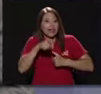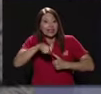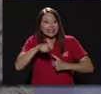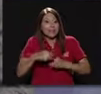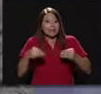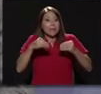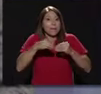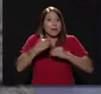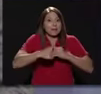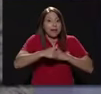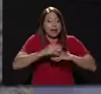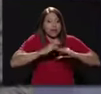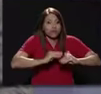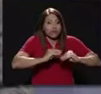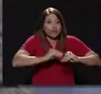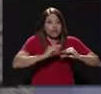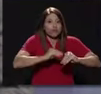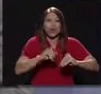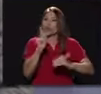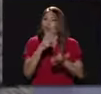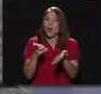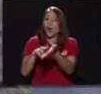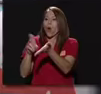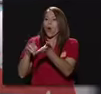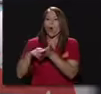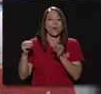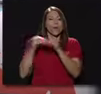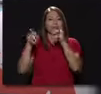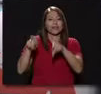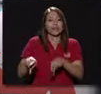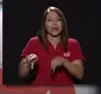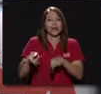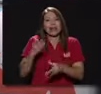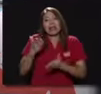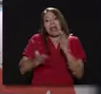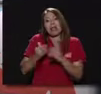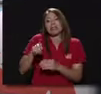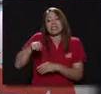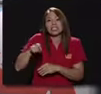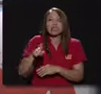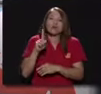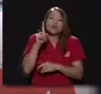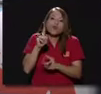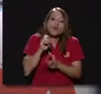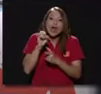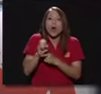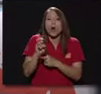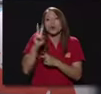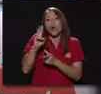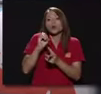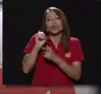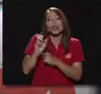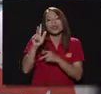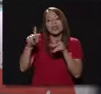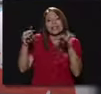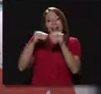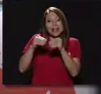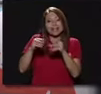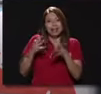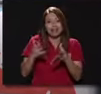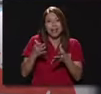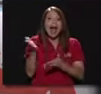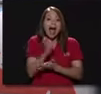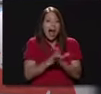producción, ya no vamos a duplicar la cantidad de personas. Con suerte vamos a necesitar una, dos o tres más. Algo así es lo que está sucediendo en la